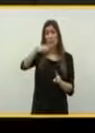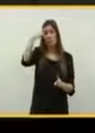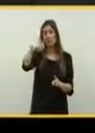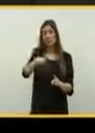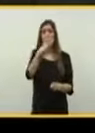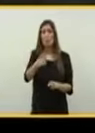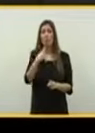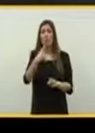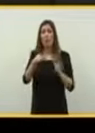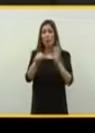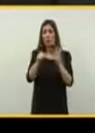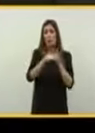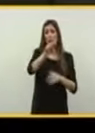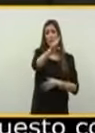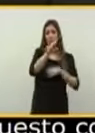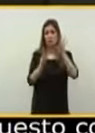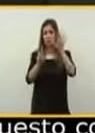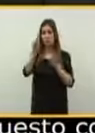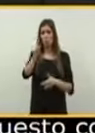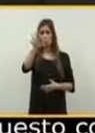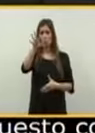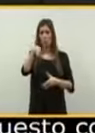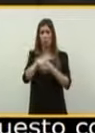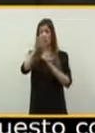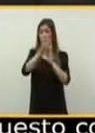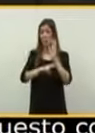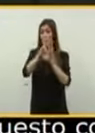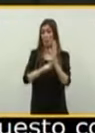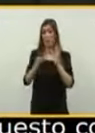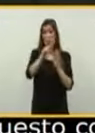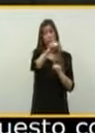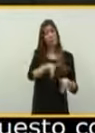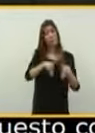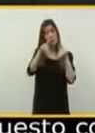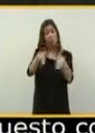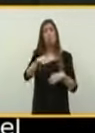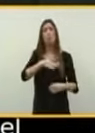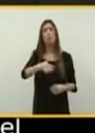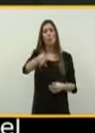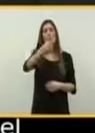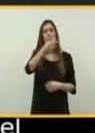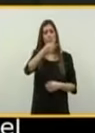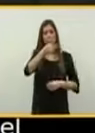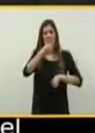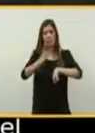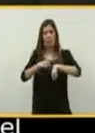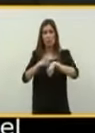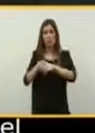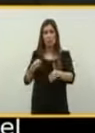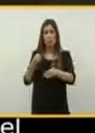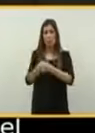artículo 171.5 del reglamento, el candidato podrá intervenir por un tiempo máximo de 10